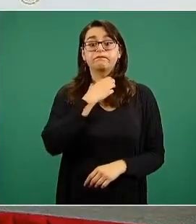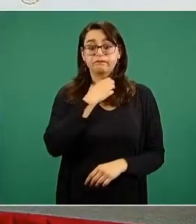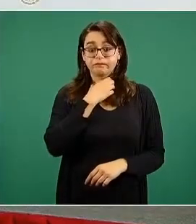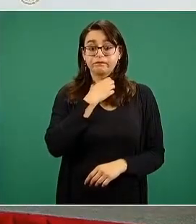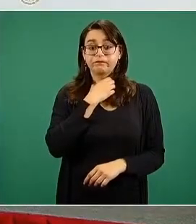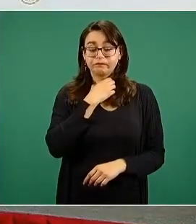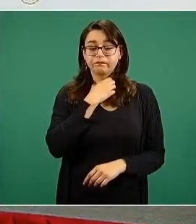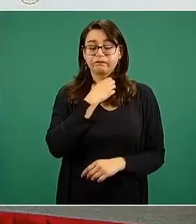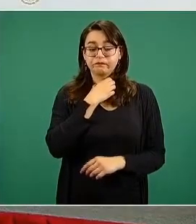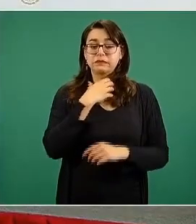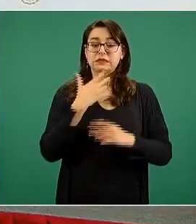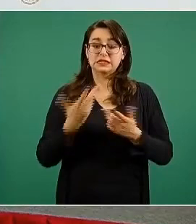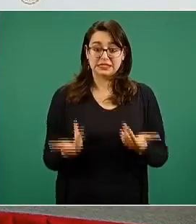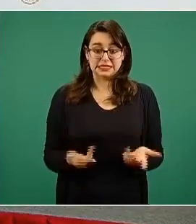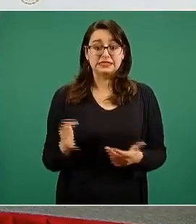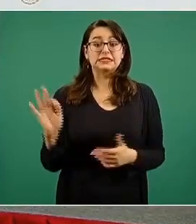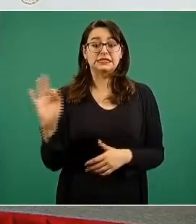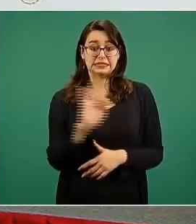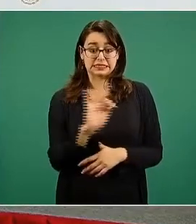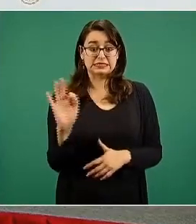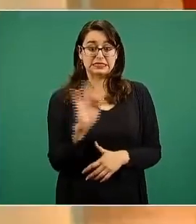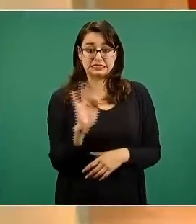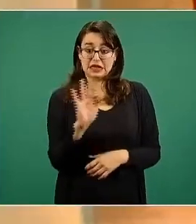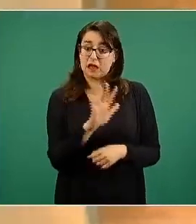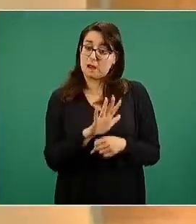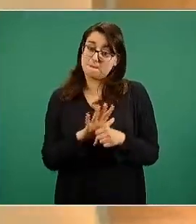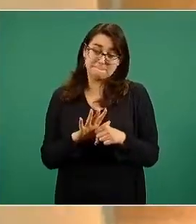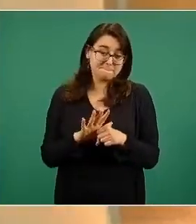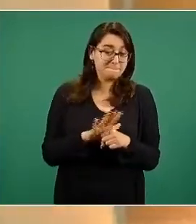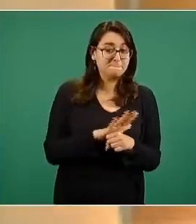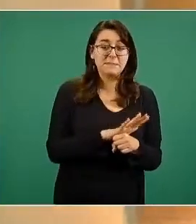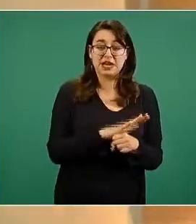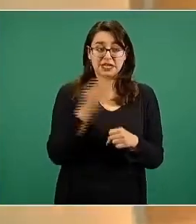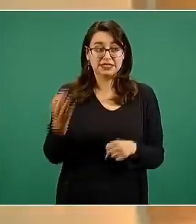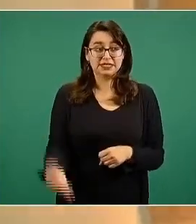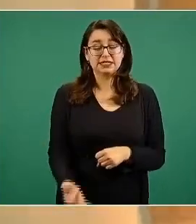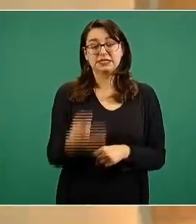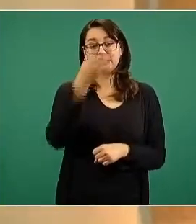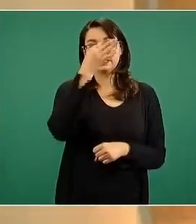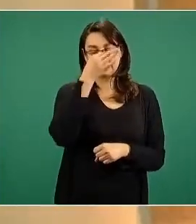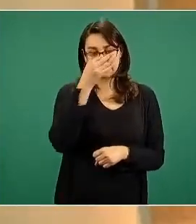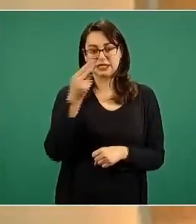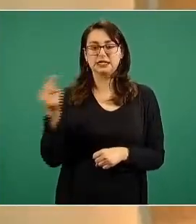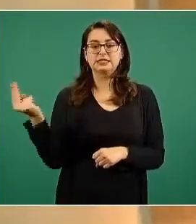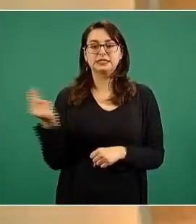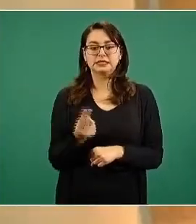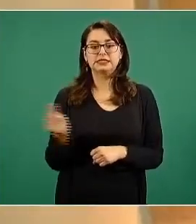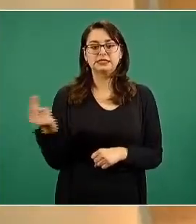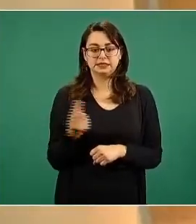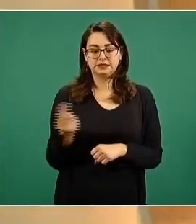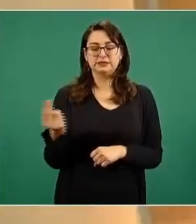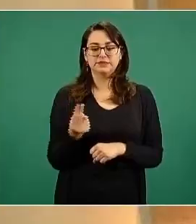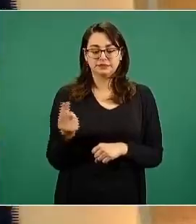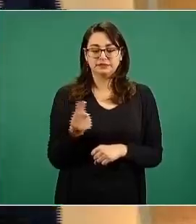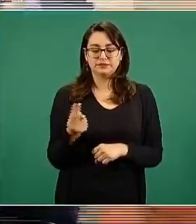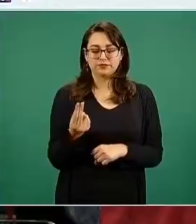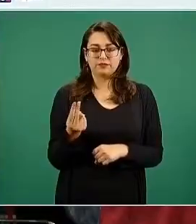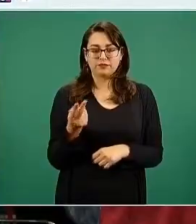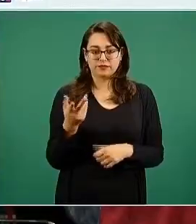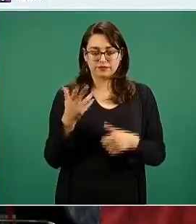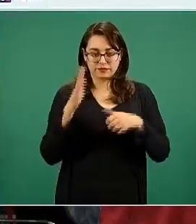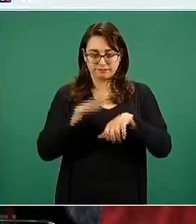con una saturación hospitalaria que requiere de otras